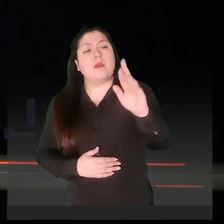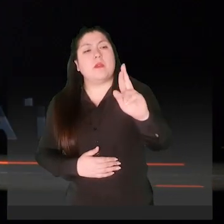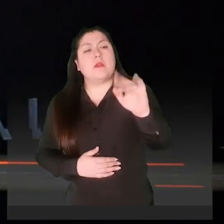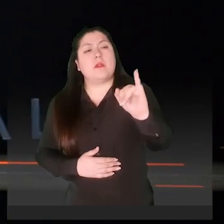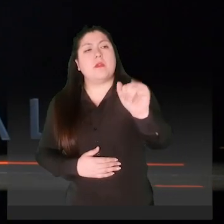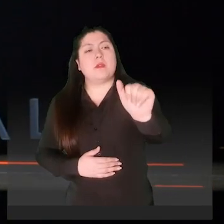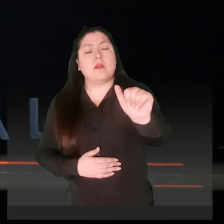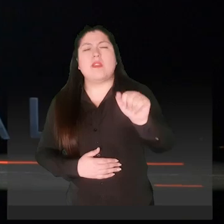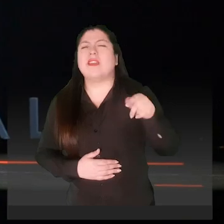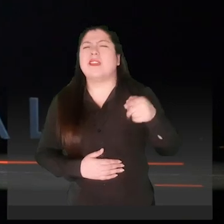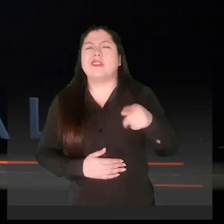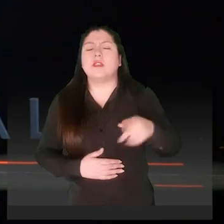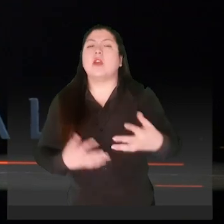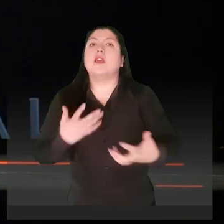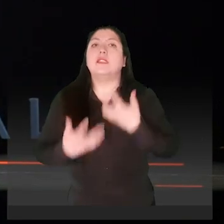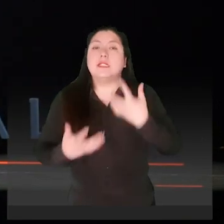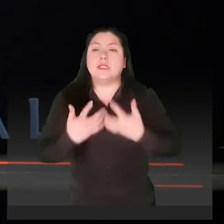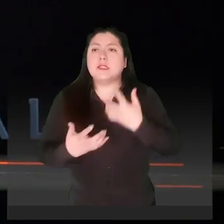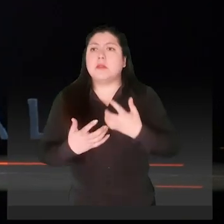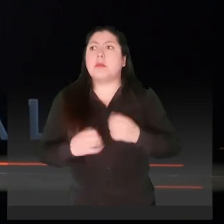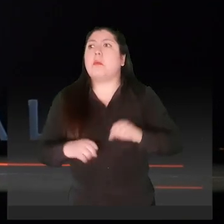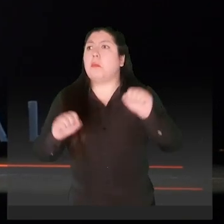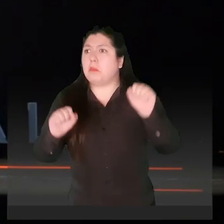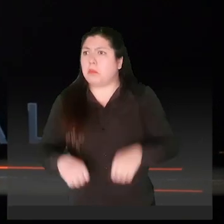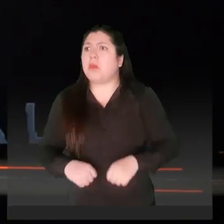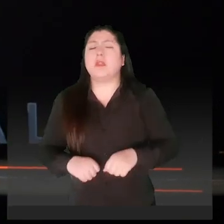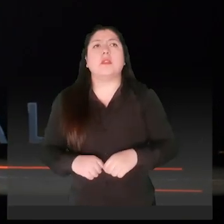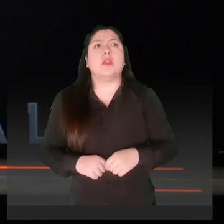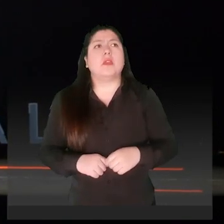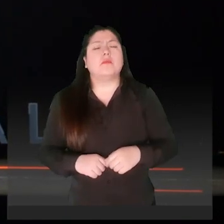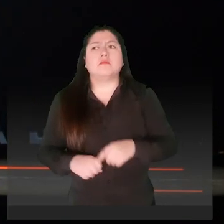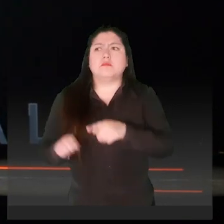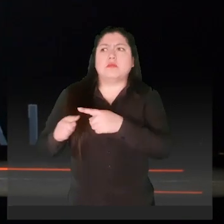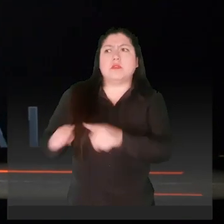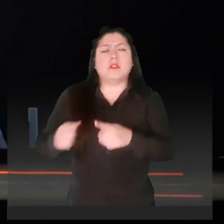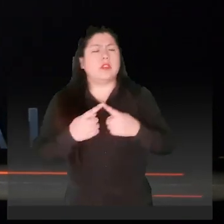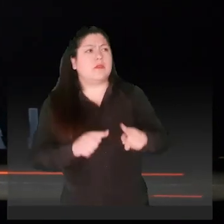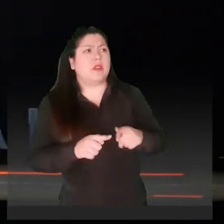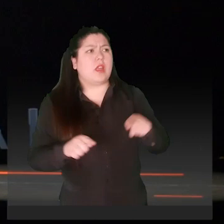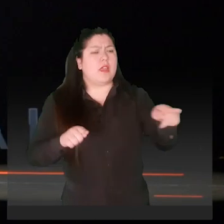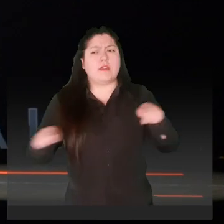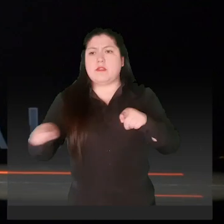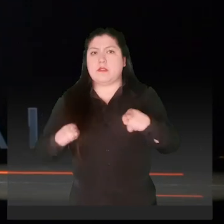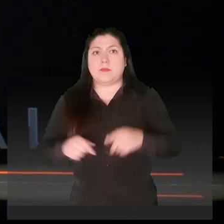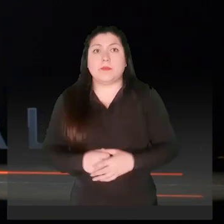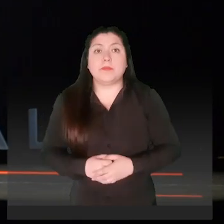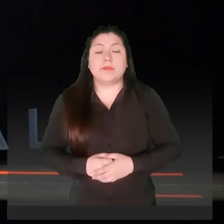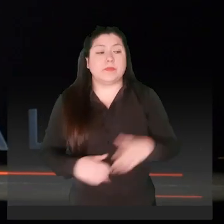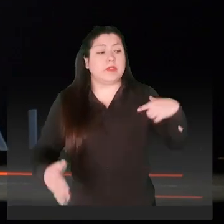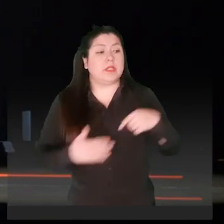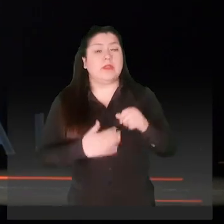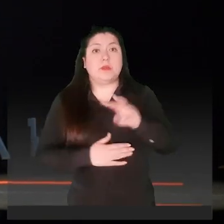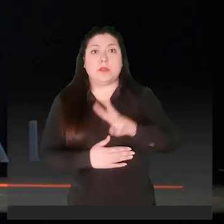Es ese sistema capaz de diferenciarnos el unos a los otros. En el siglo XXI, en